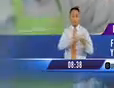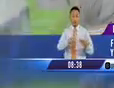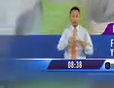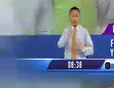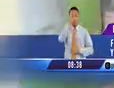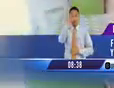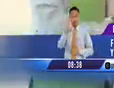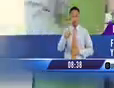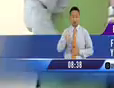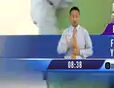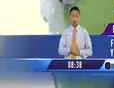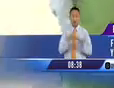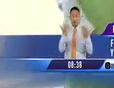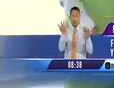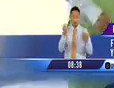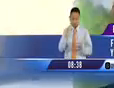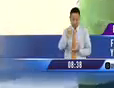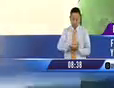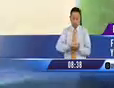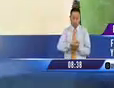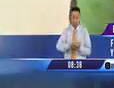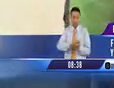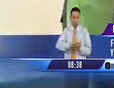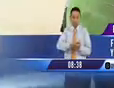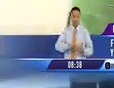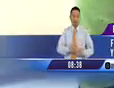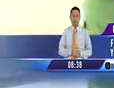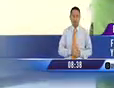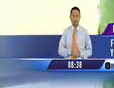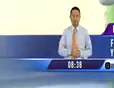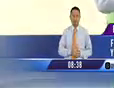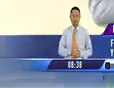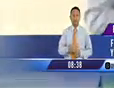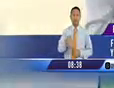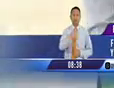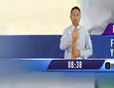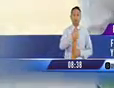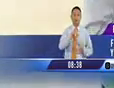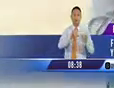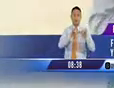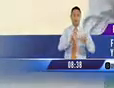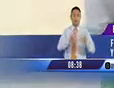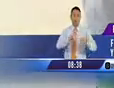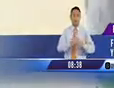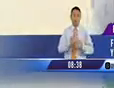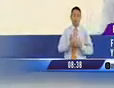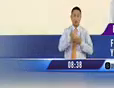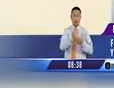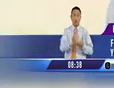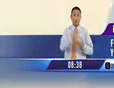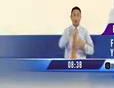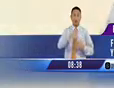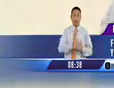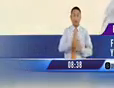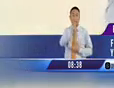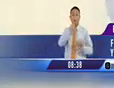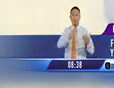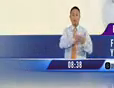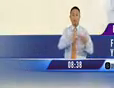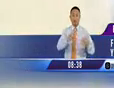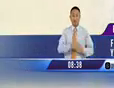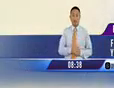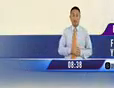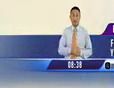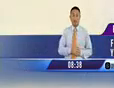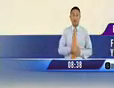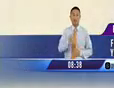italiana, hecha artesanalmente. Muy bien, y acá me quedo yo con el vecino, voy a ayudarle a hacer la pizza. Entonces, con